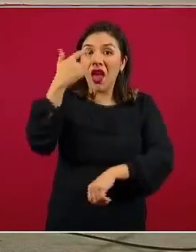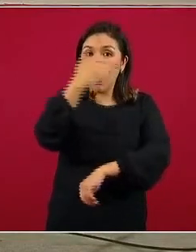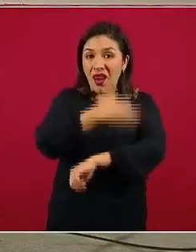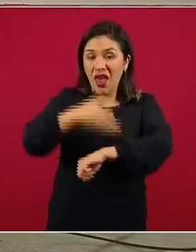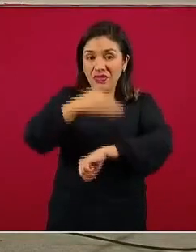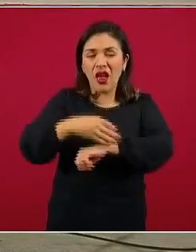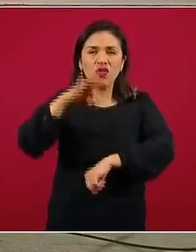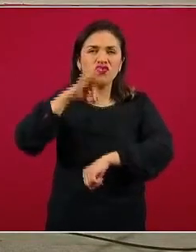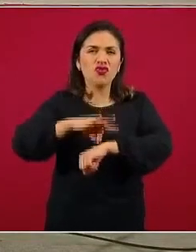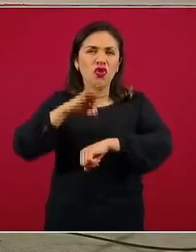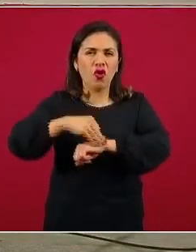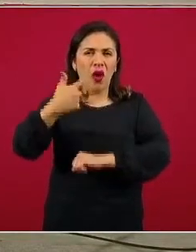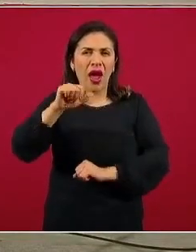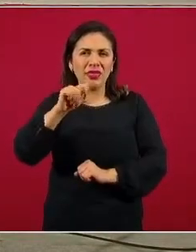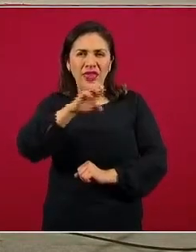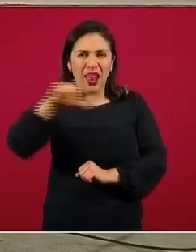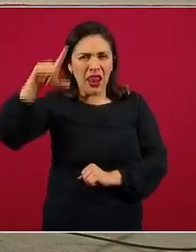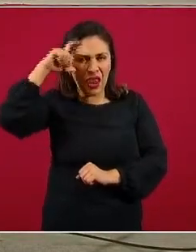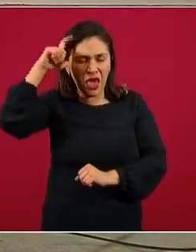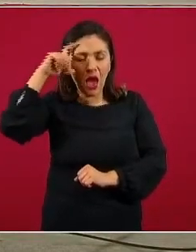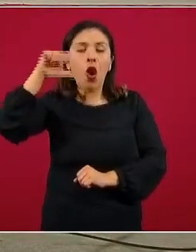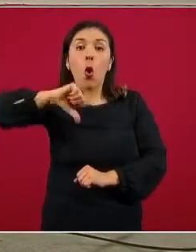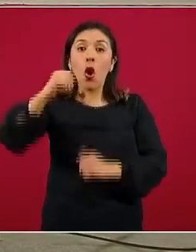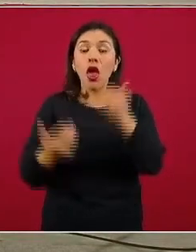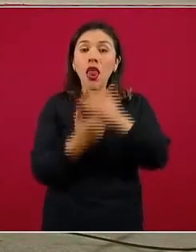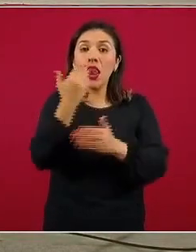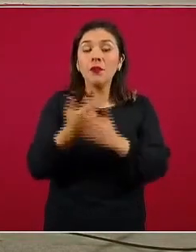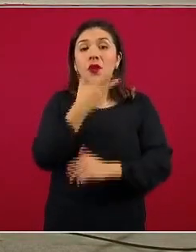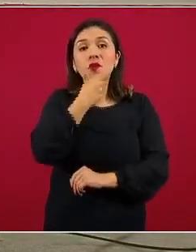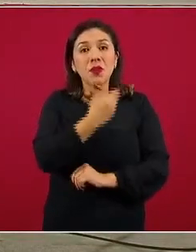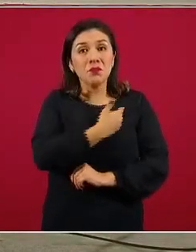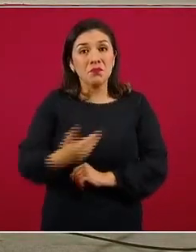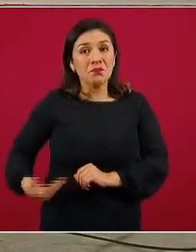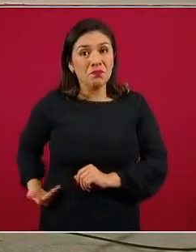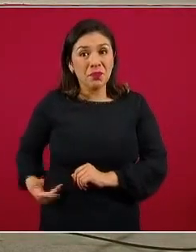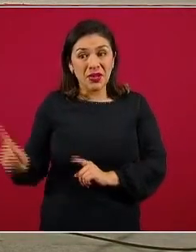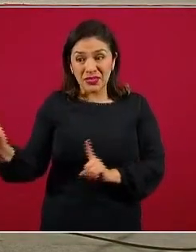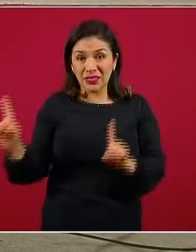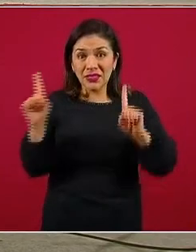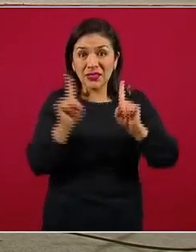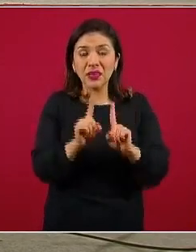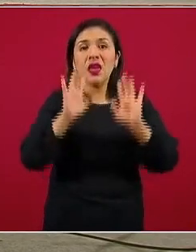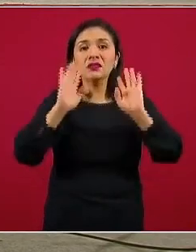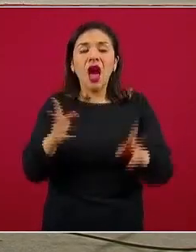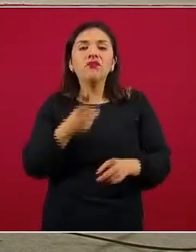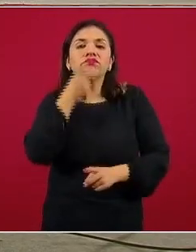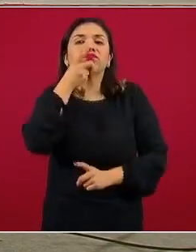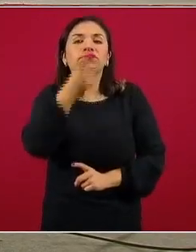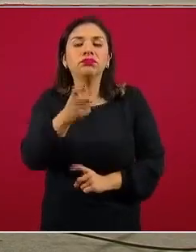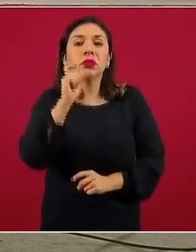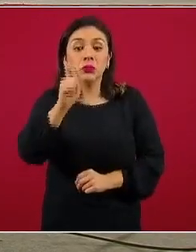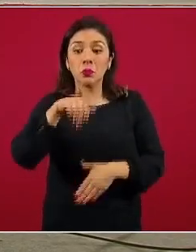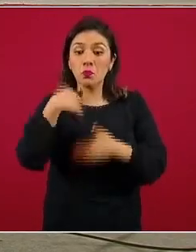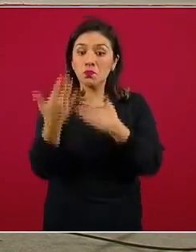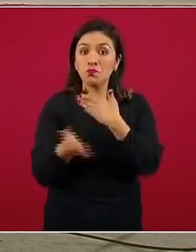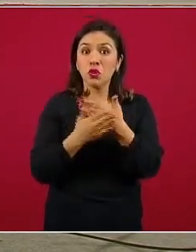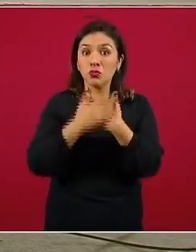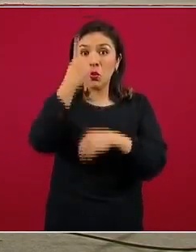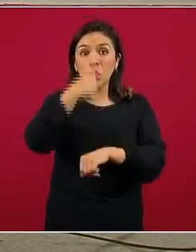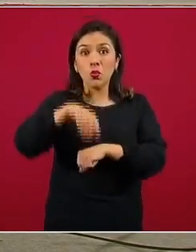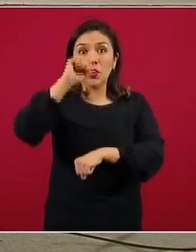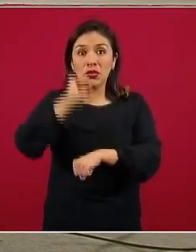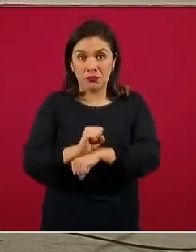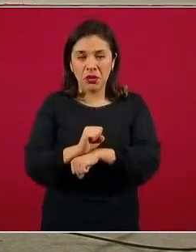Lupo López-Gatell como hoy en la mañana el señor presidente de la República dio a conocer de que la próxima